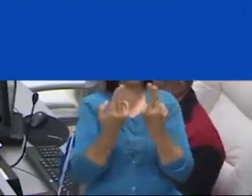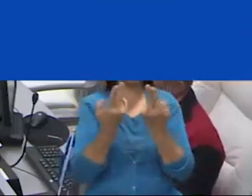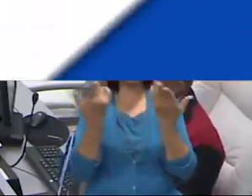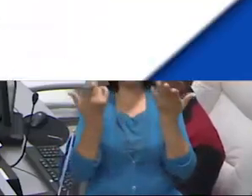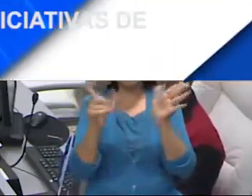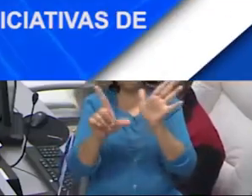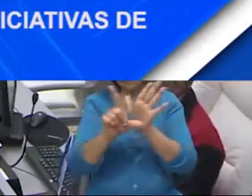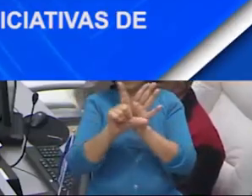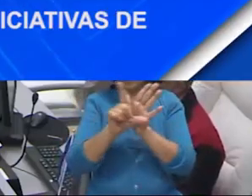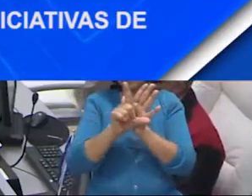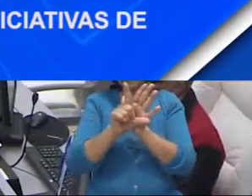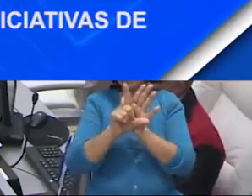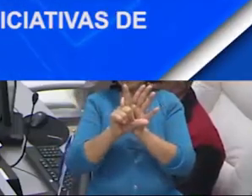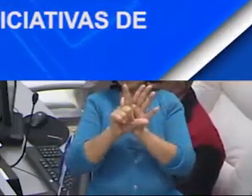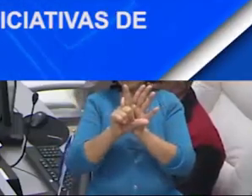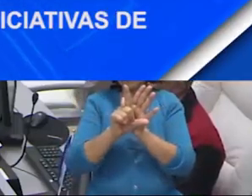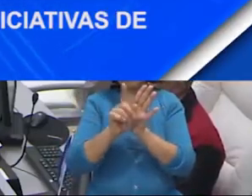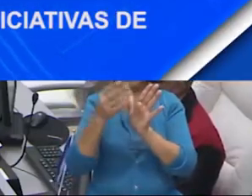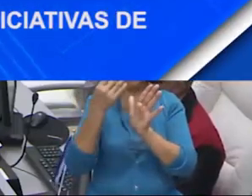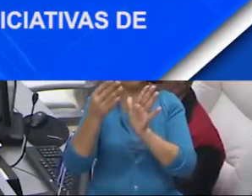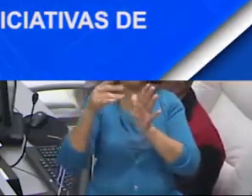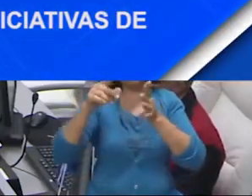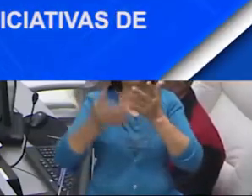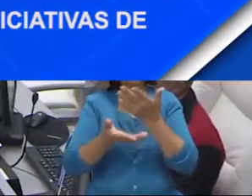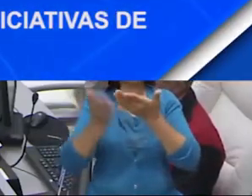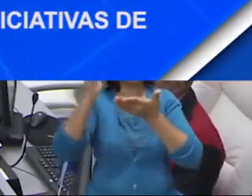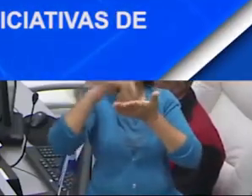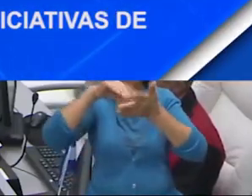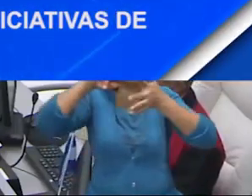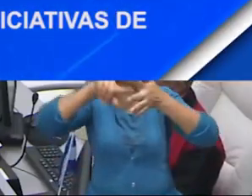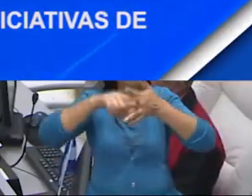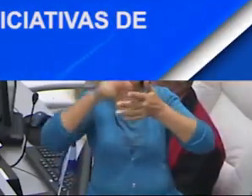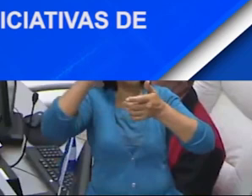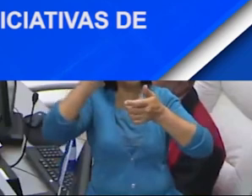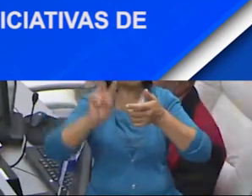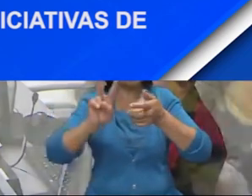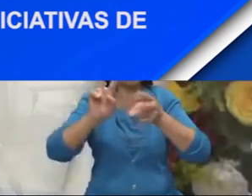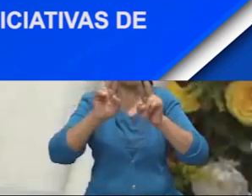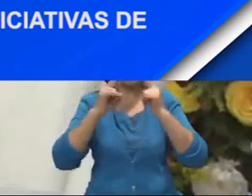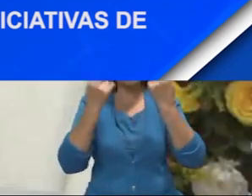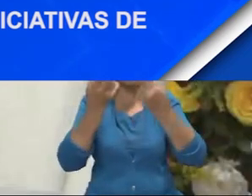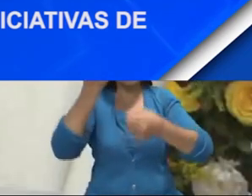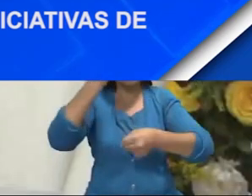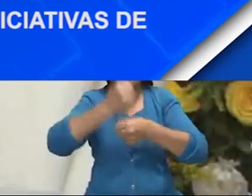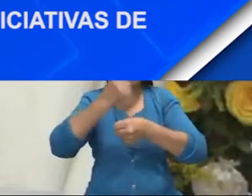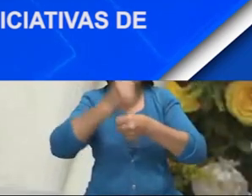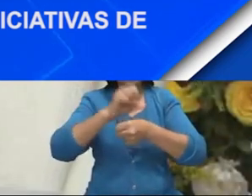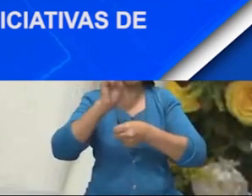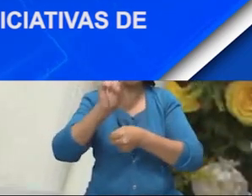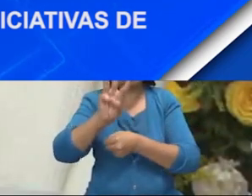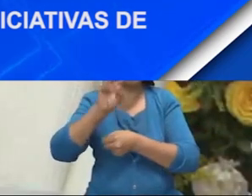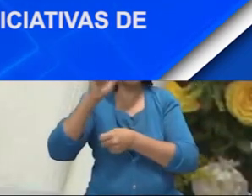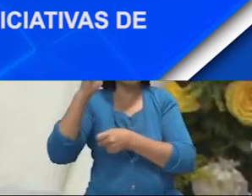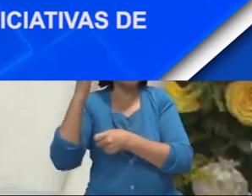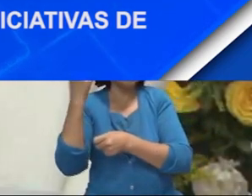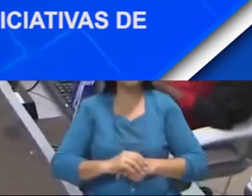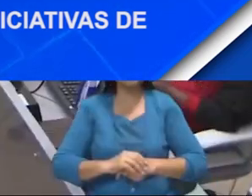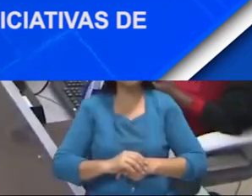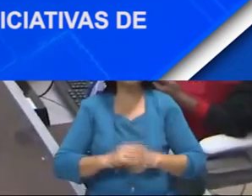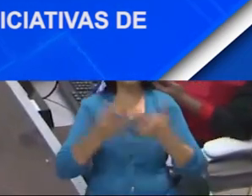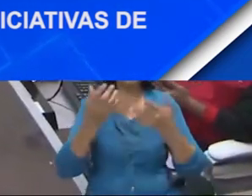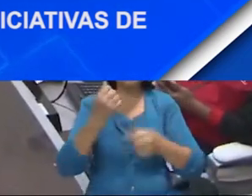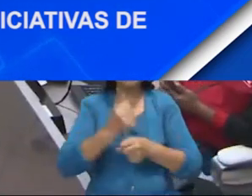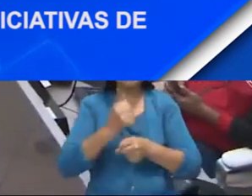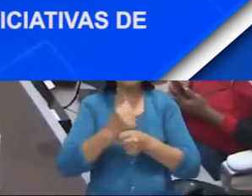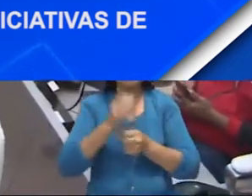Hasta la Comisión de Asuntos Exteriores fue remitida para su debida consulta y dictamen, iniciativa de decreto de